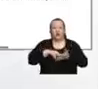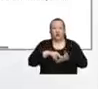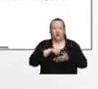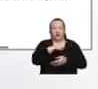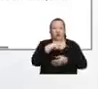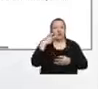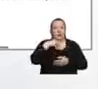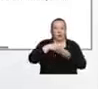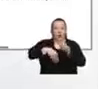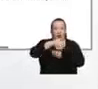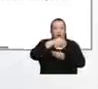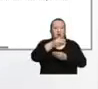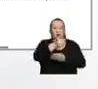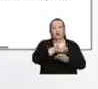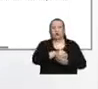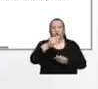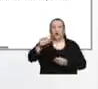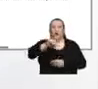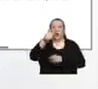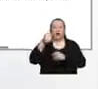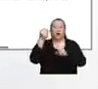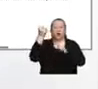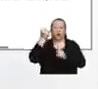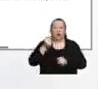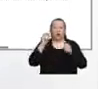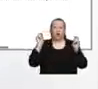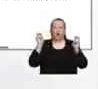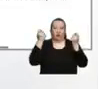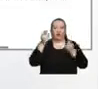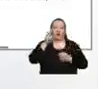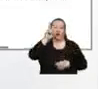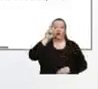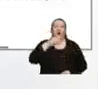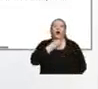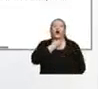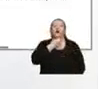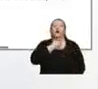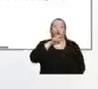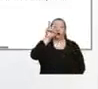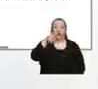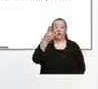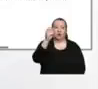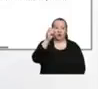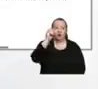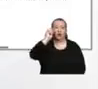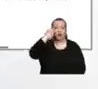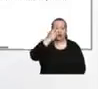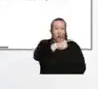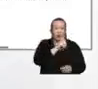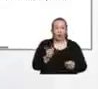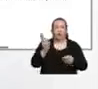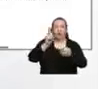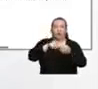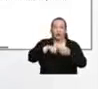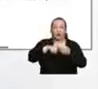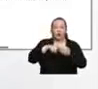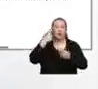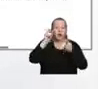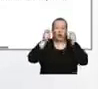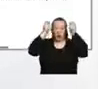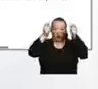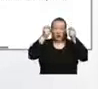maniquí a la fundación que fue creada en agosto el 2020 recuerden que septiembre había que inscribirse para las elecciones un mes antes